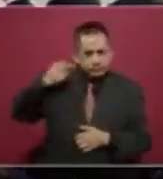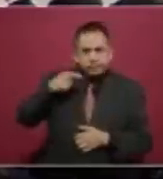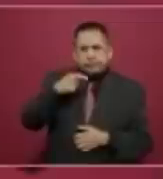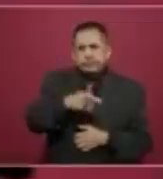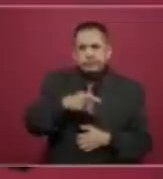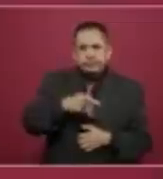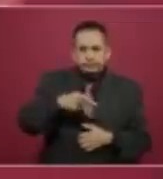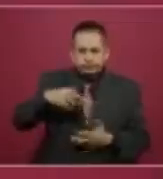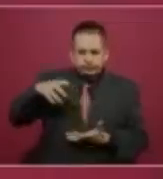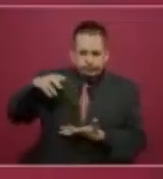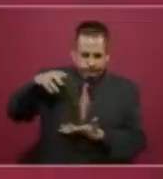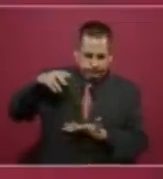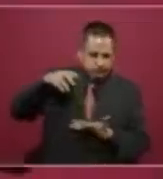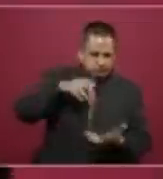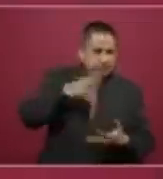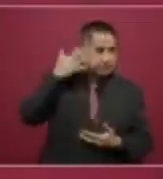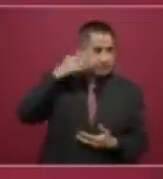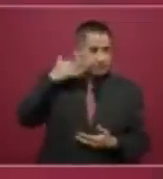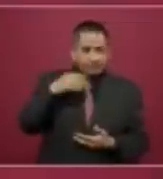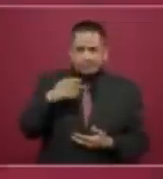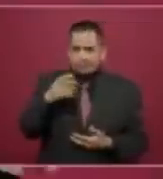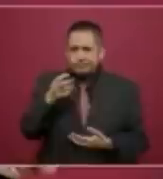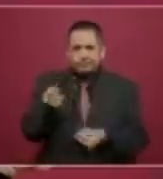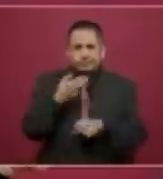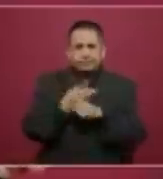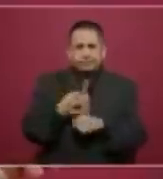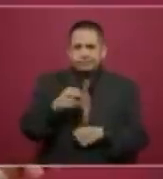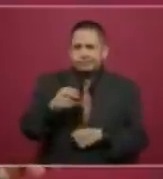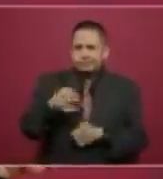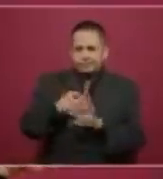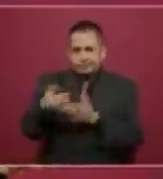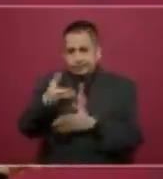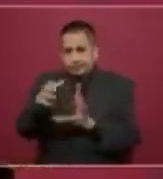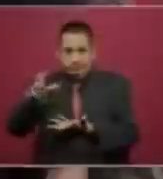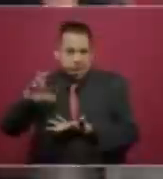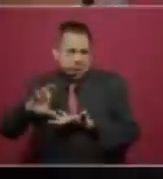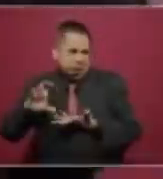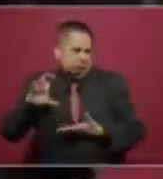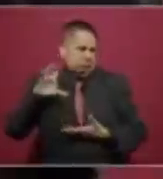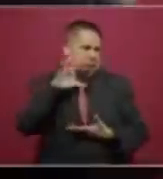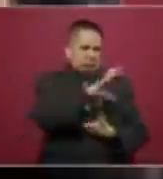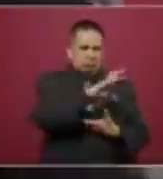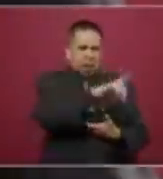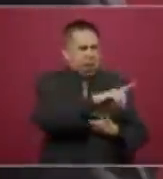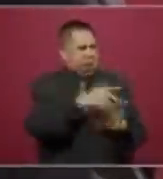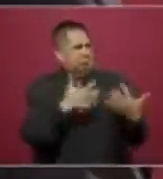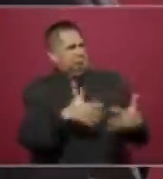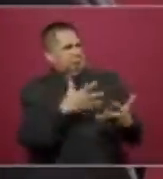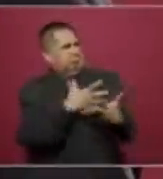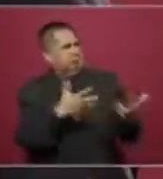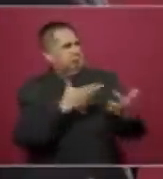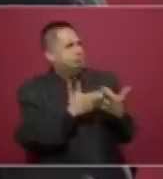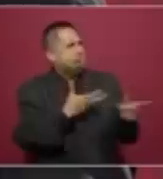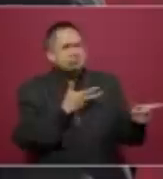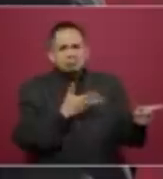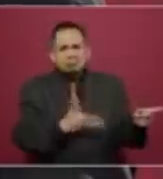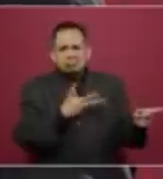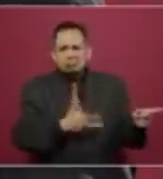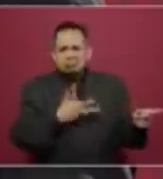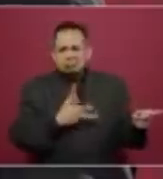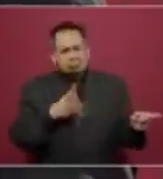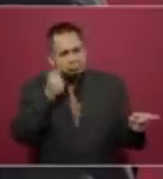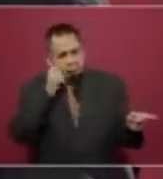todo el presupuesto de la Secretaría de Agricultura se destinaba a los grandes